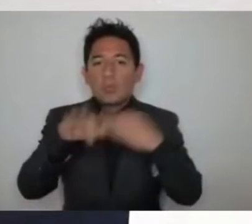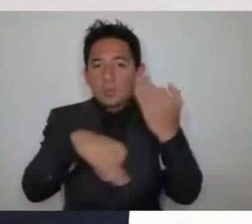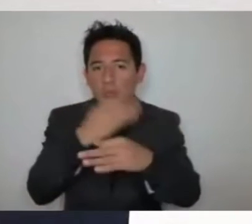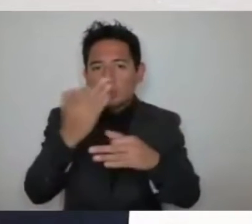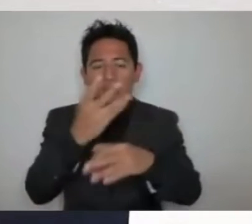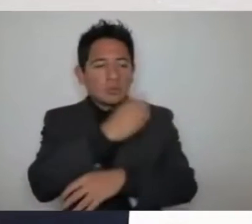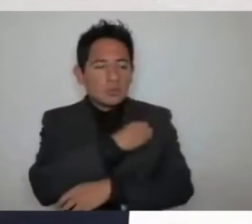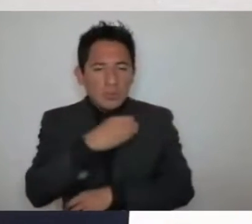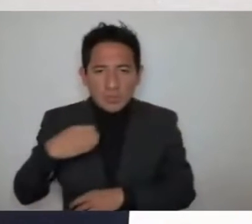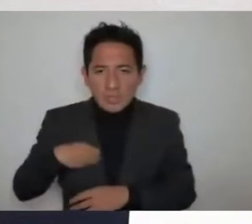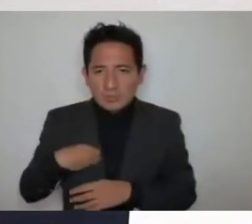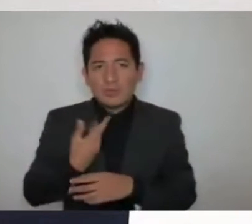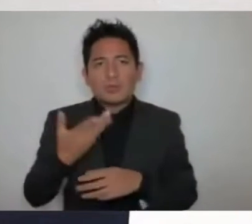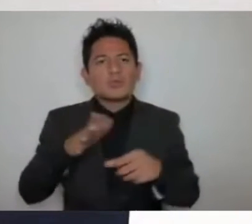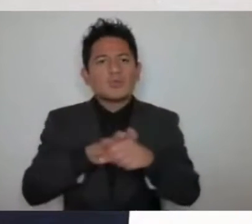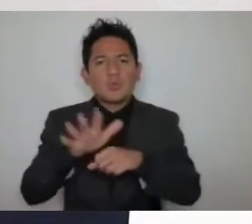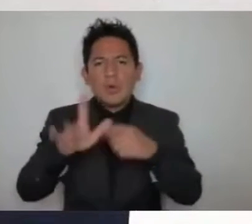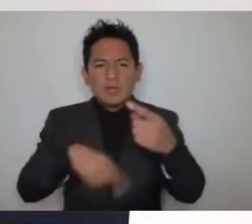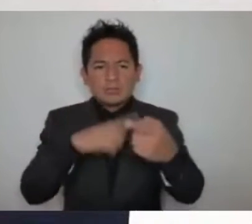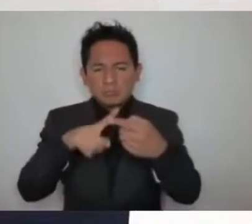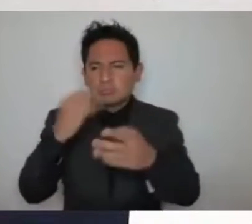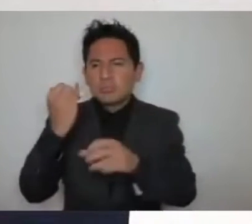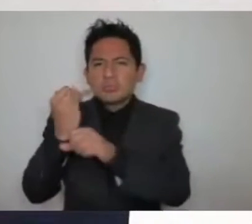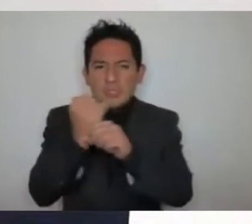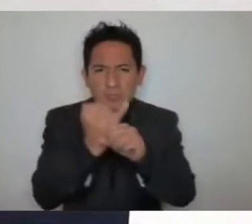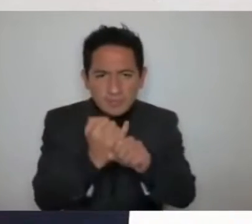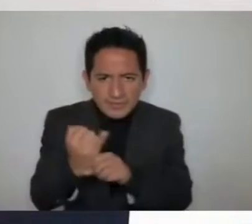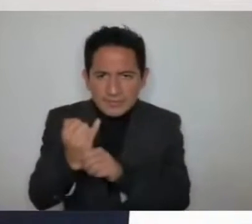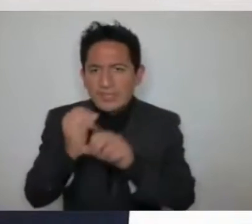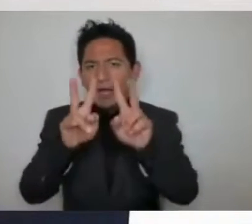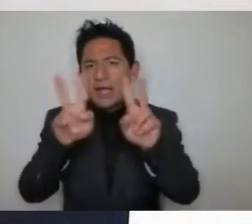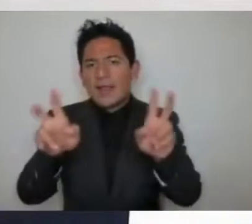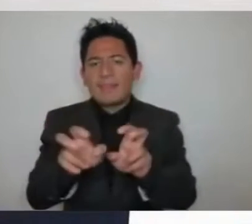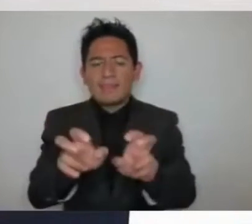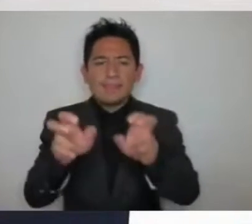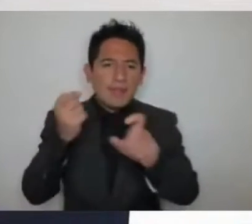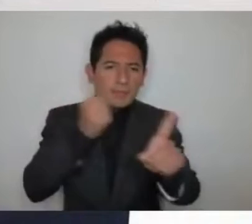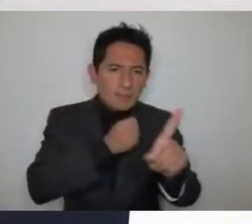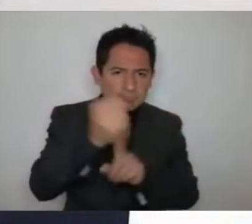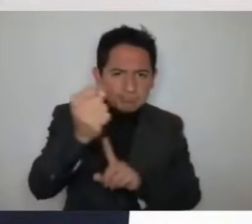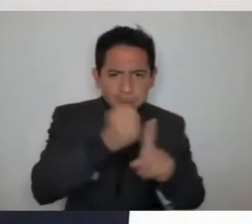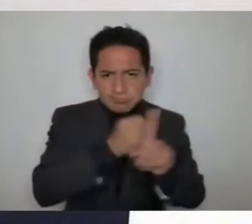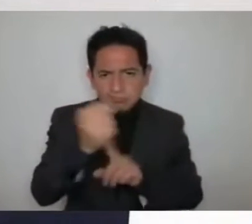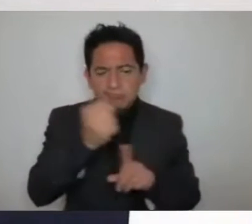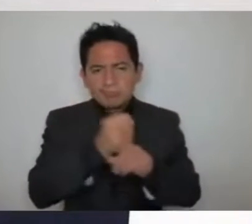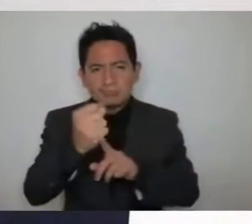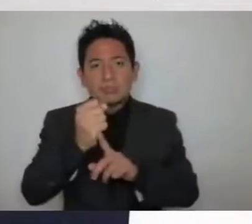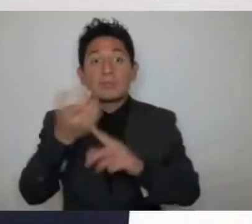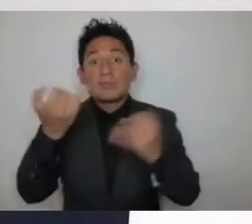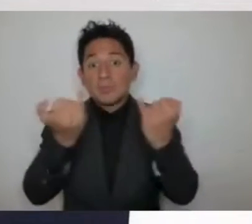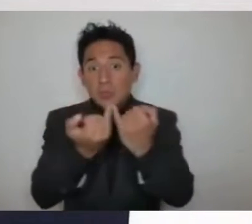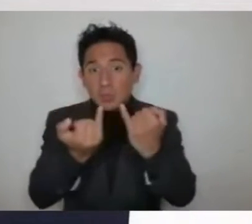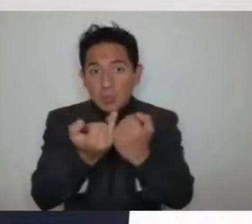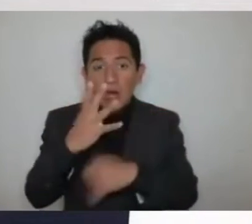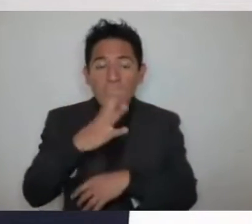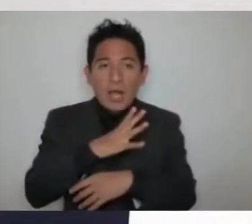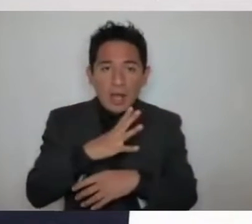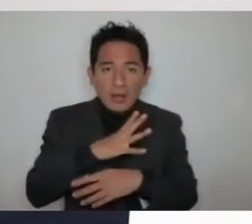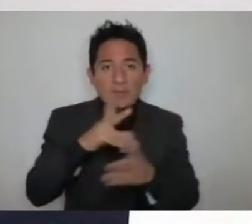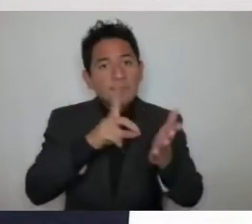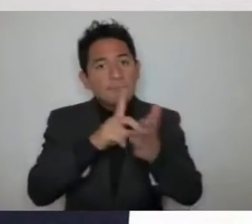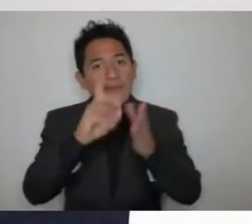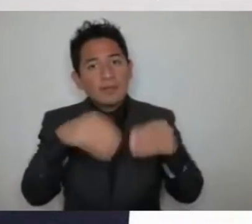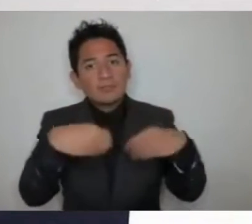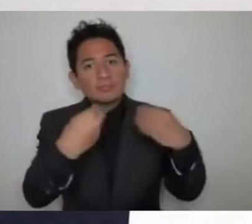investigar actos de tortura de acuerdo a la convención Interamericana y a la convención universal pero también de garantizar el derecho a la presunción de